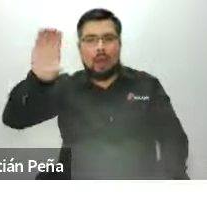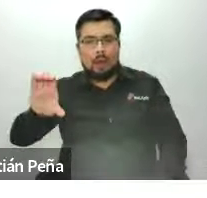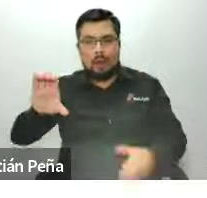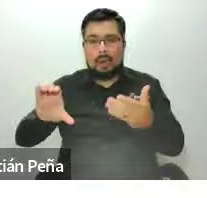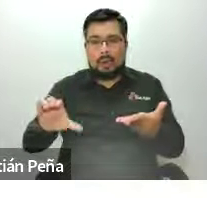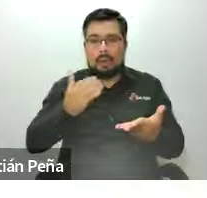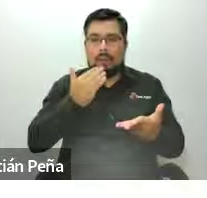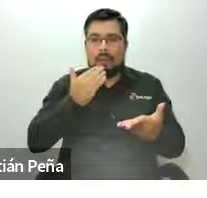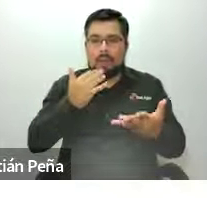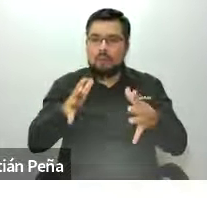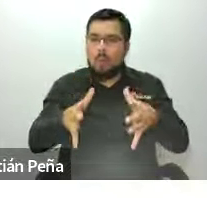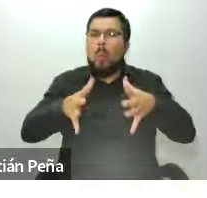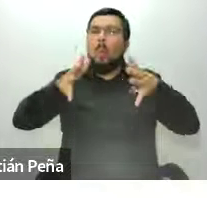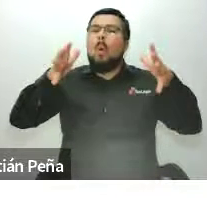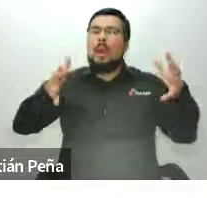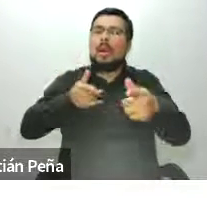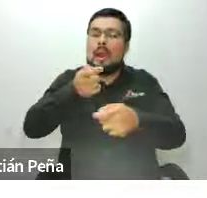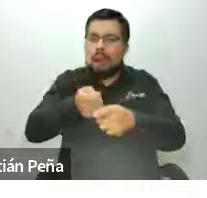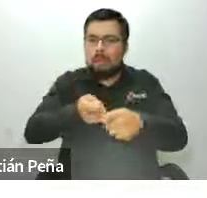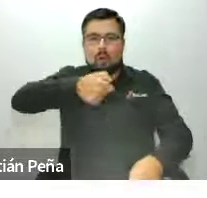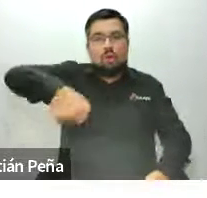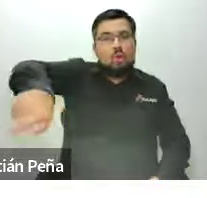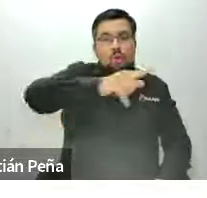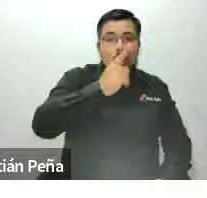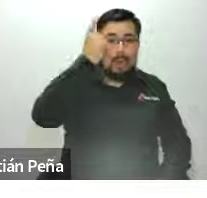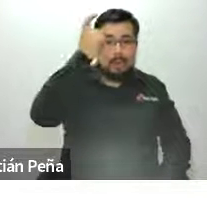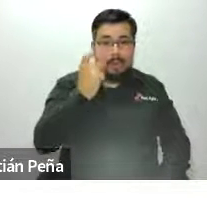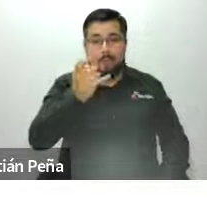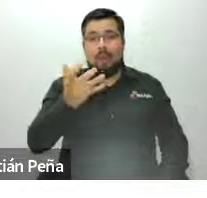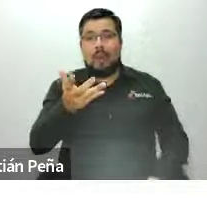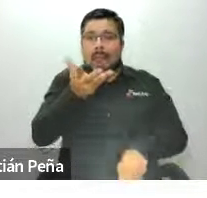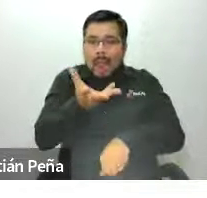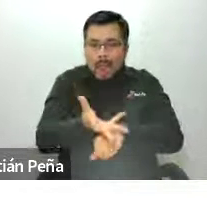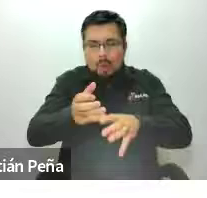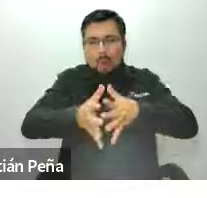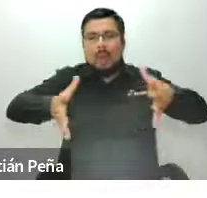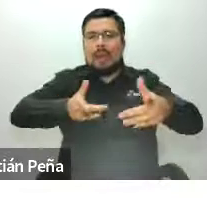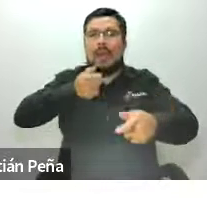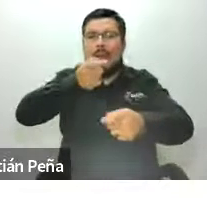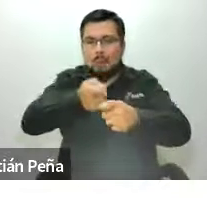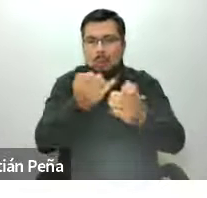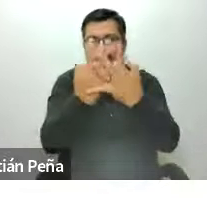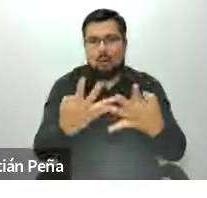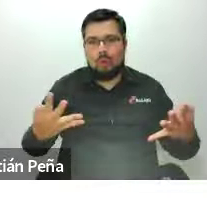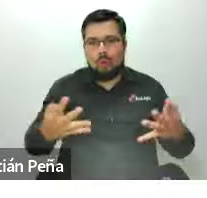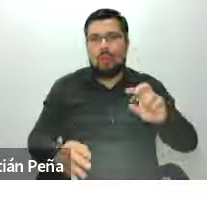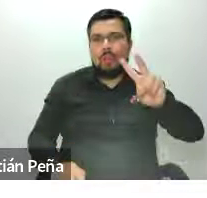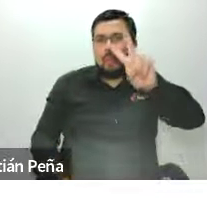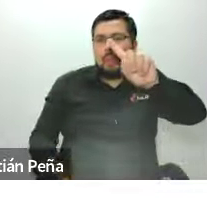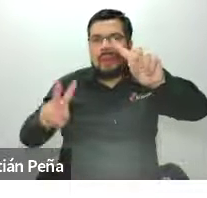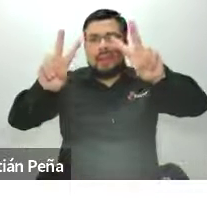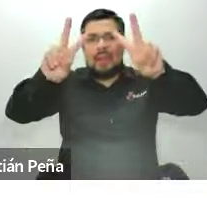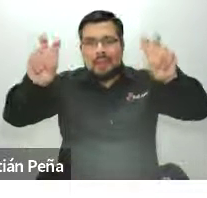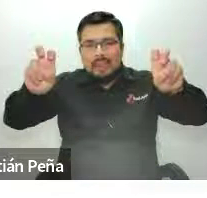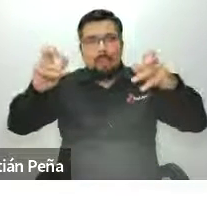creemos que hay un gran aporte en el currículum respecto de la perspectiva socioconstructivista y de la comprensión